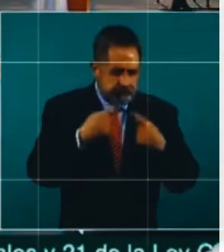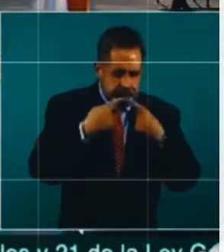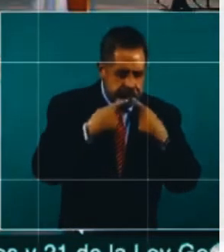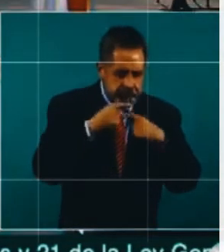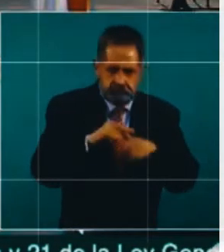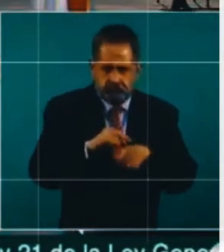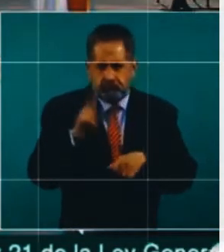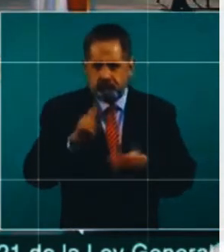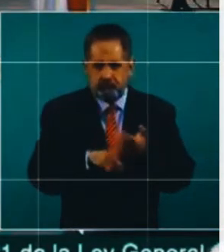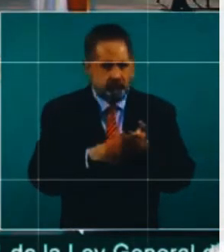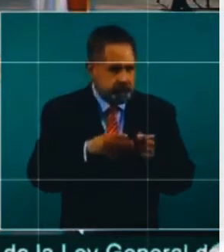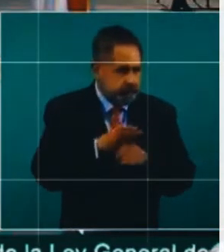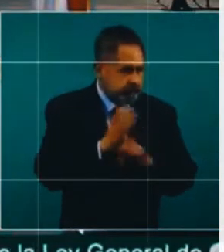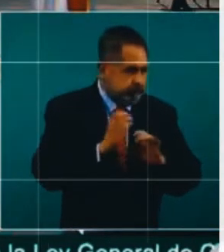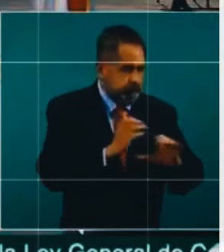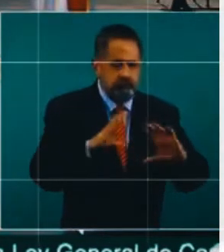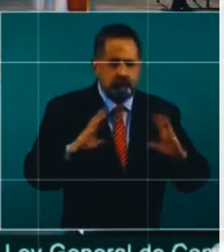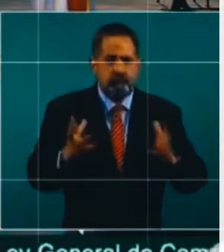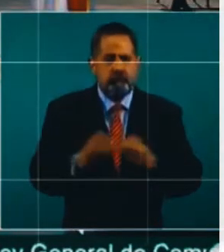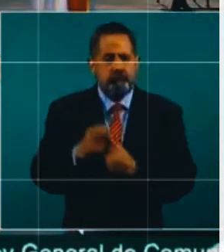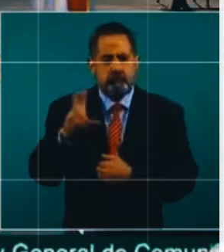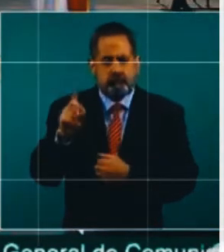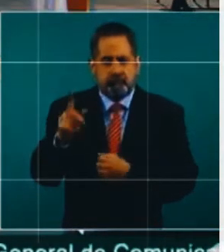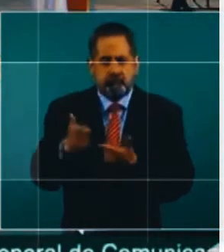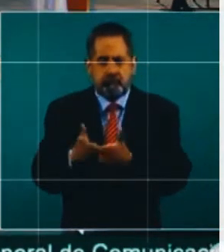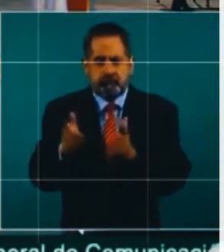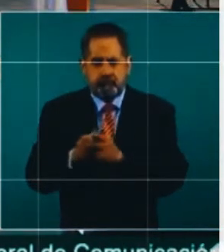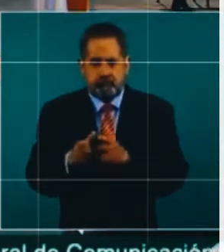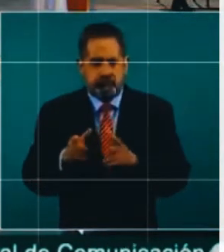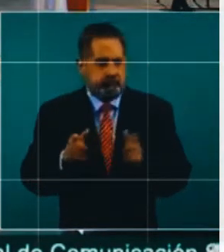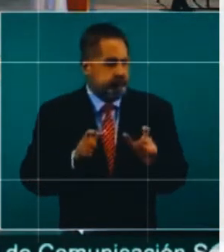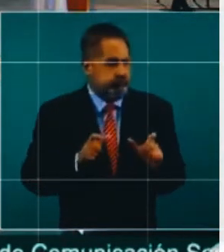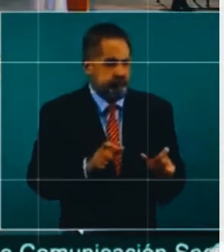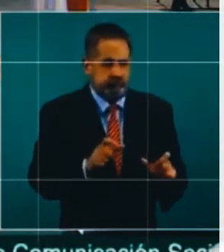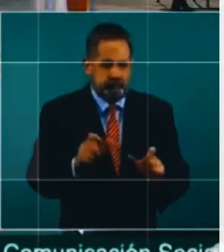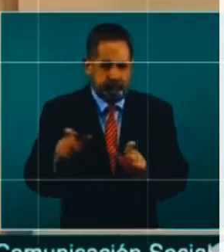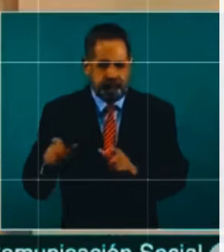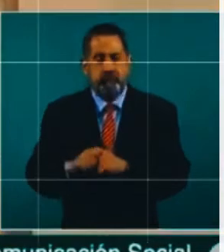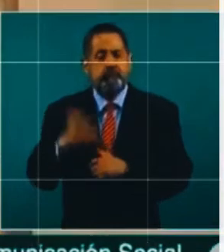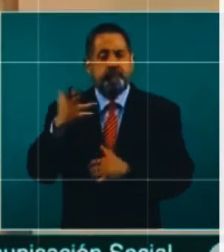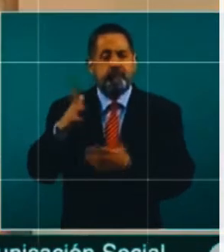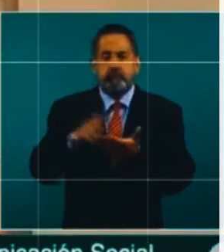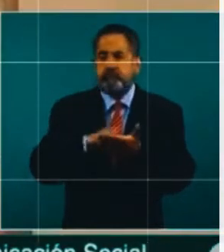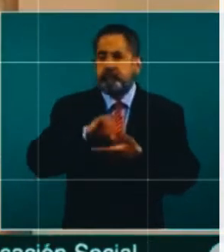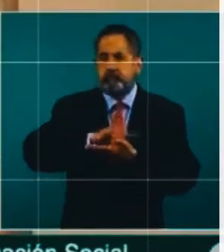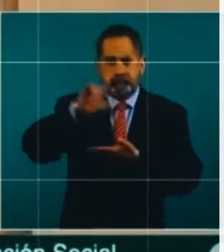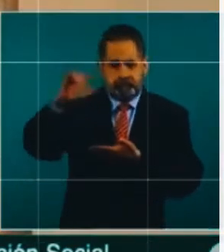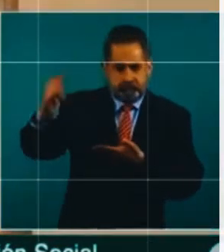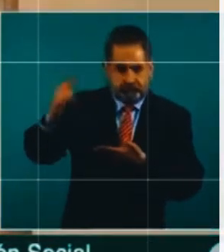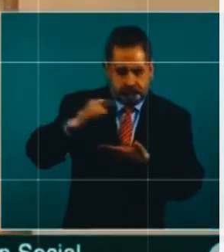materializadas en las rutas terrestres fueron 30, 10 operaciones aéreas con